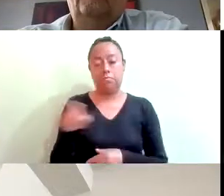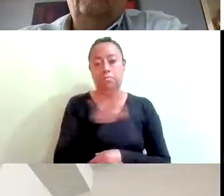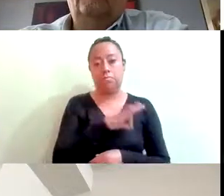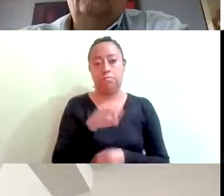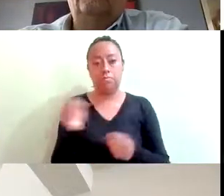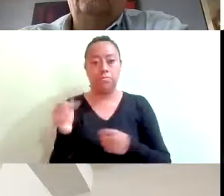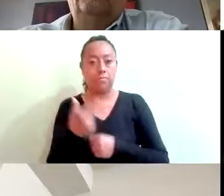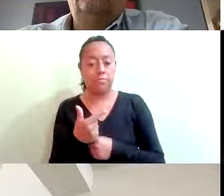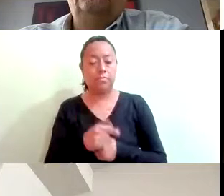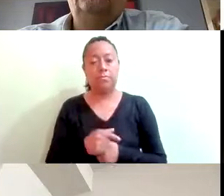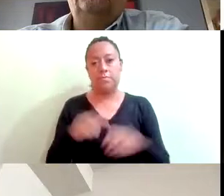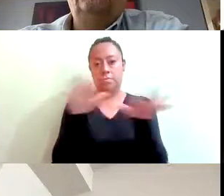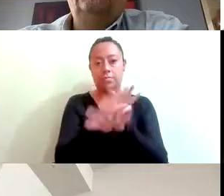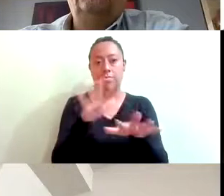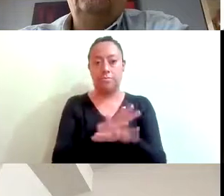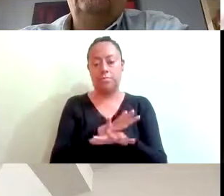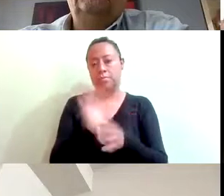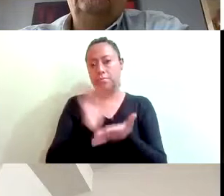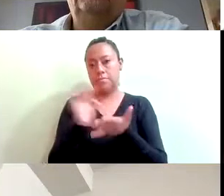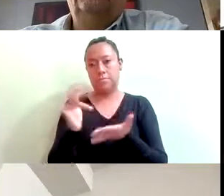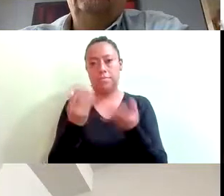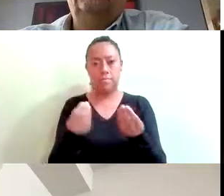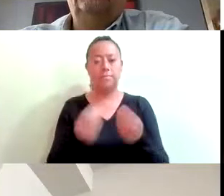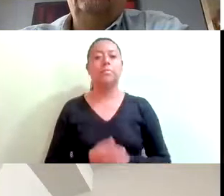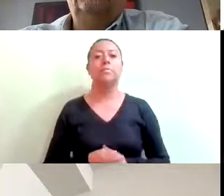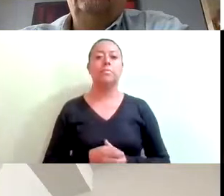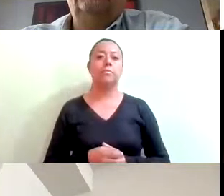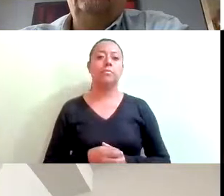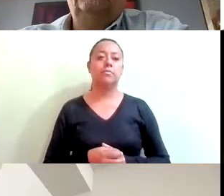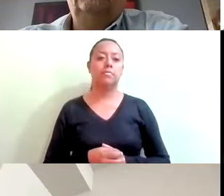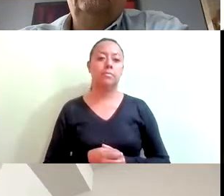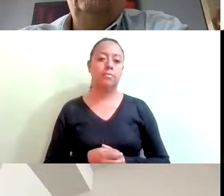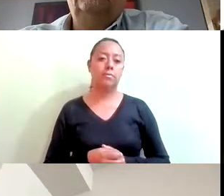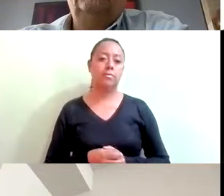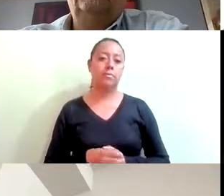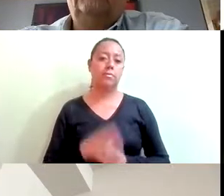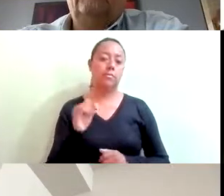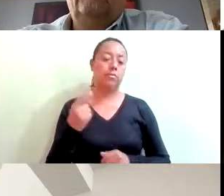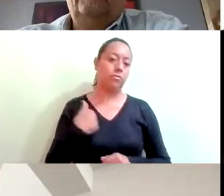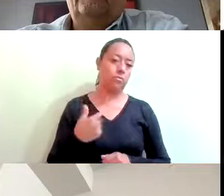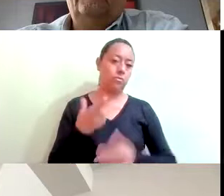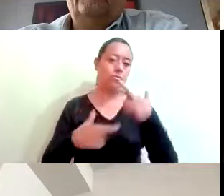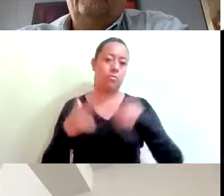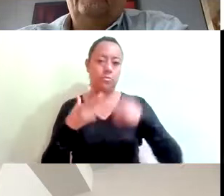esta modificación, lo agradecería, si no para en reserva en el Pleno, presidente.